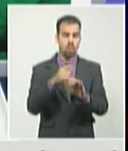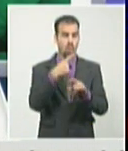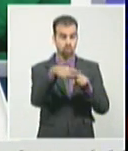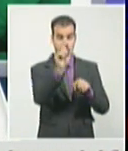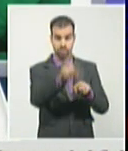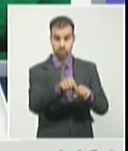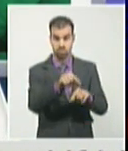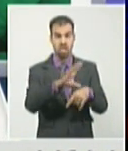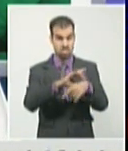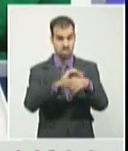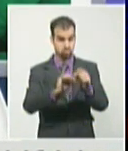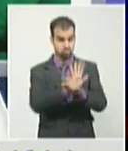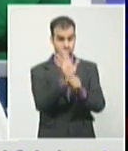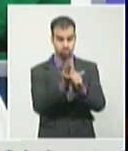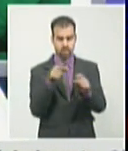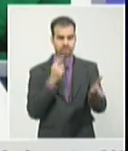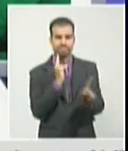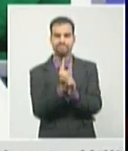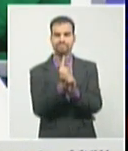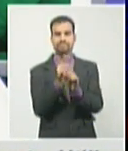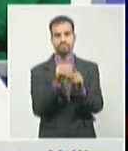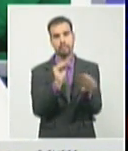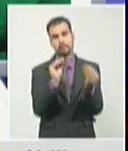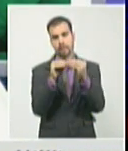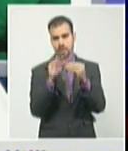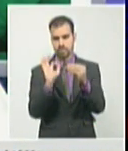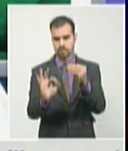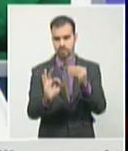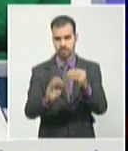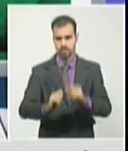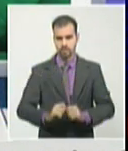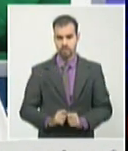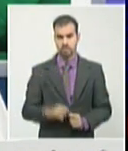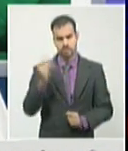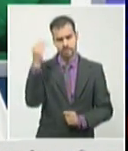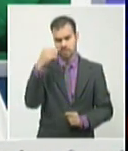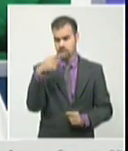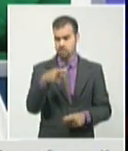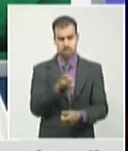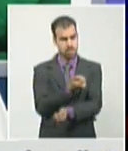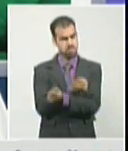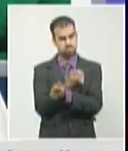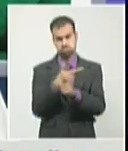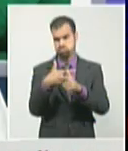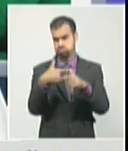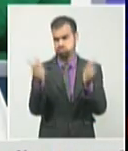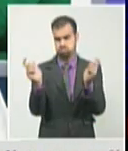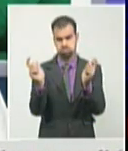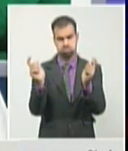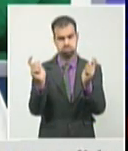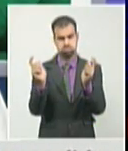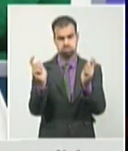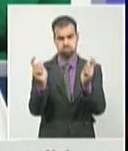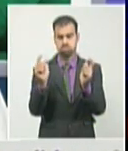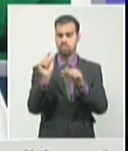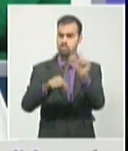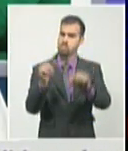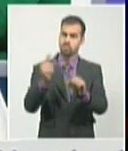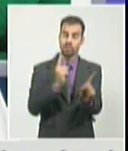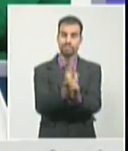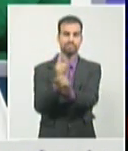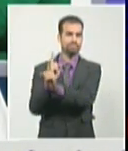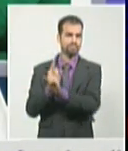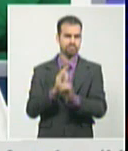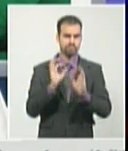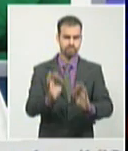previamente a poder ser puesto en el grupo de riesgo más importante en el cual buscamos siempre